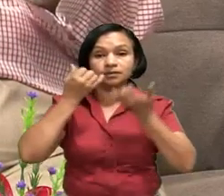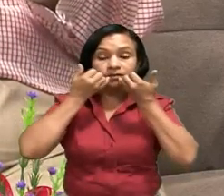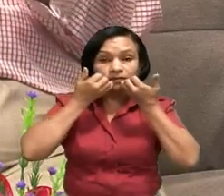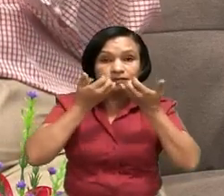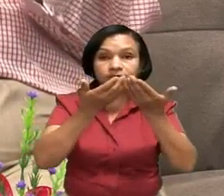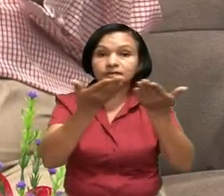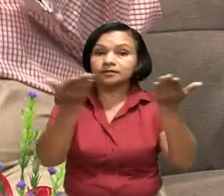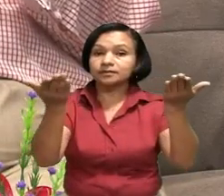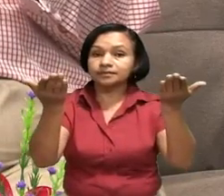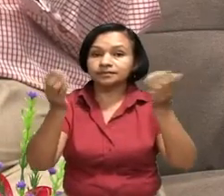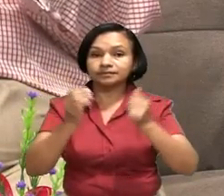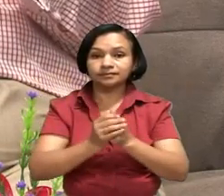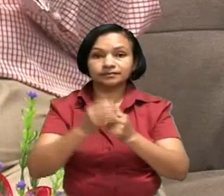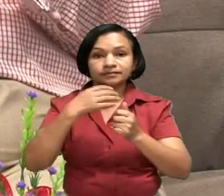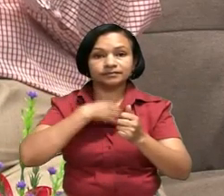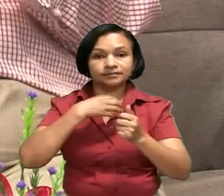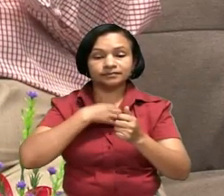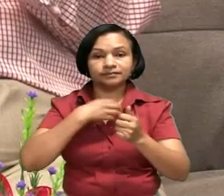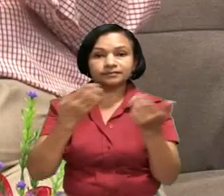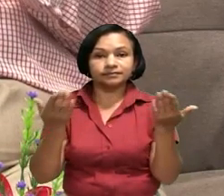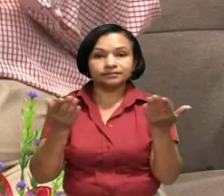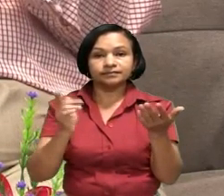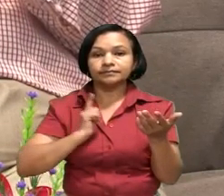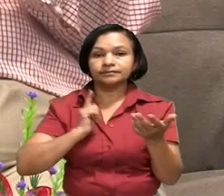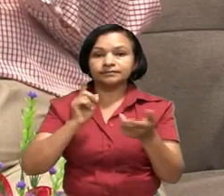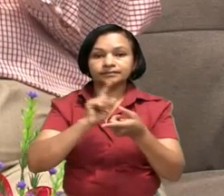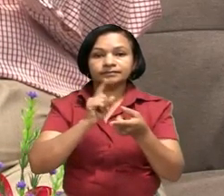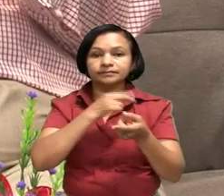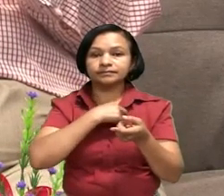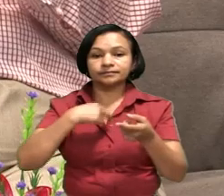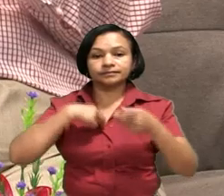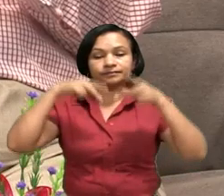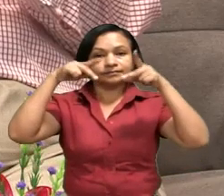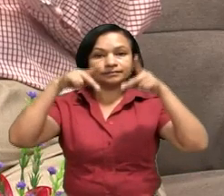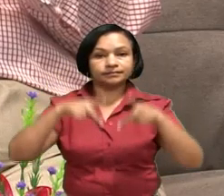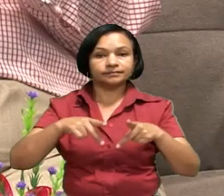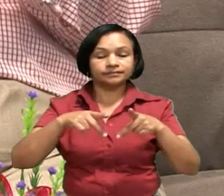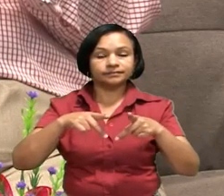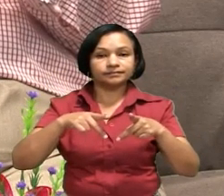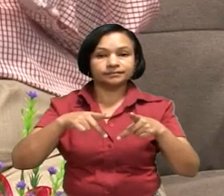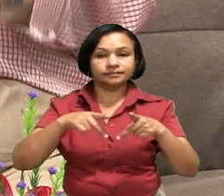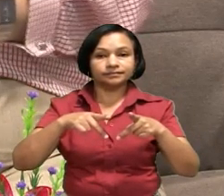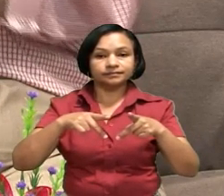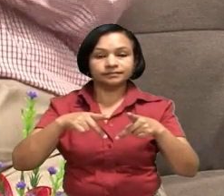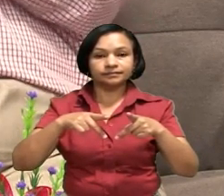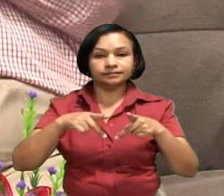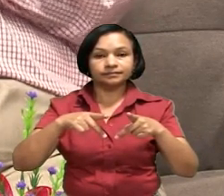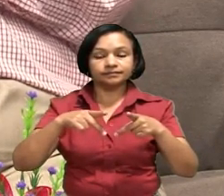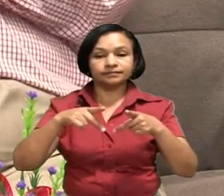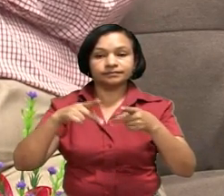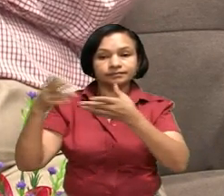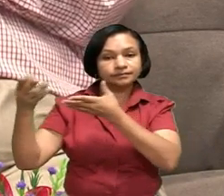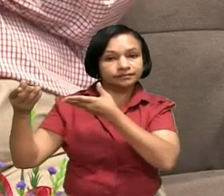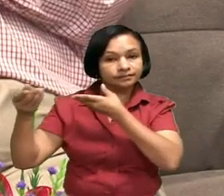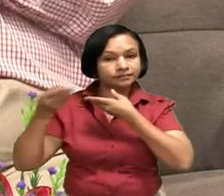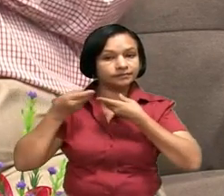el privilegio nuestro es convertirnos en personas que somos y transmisoras